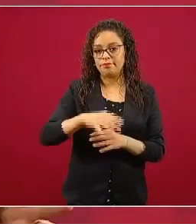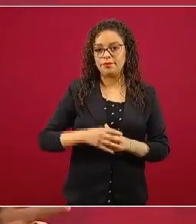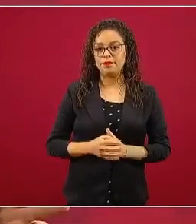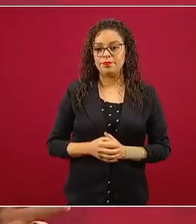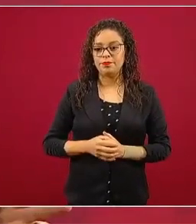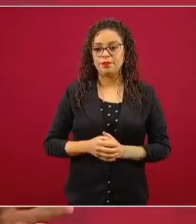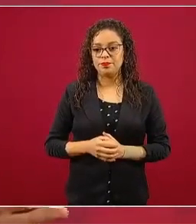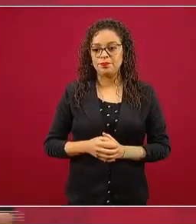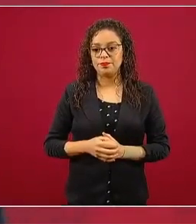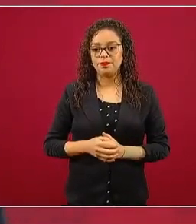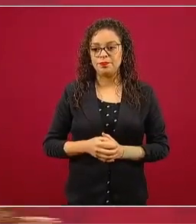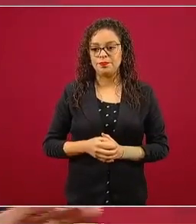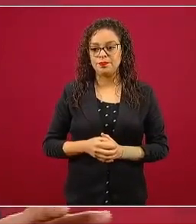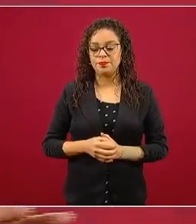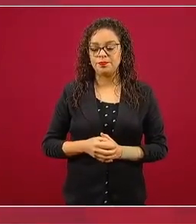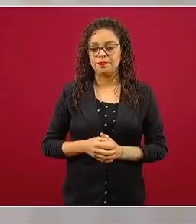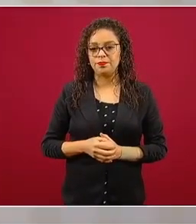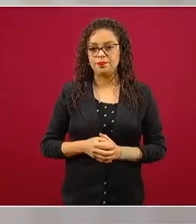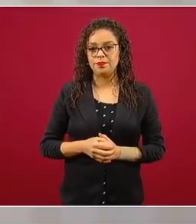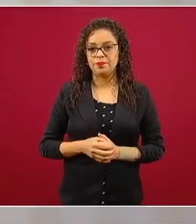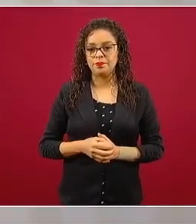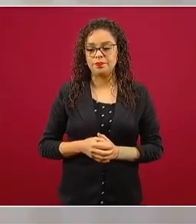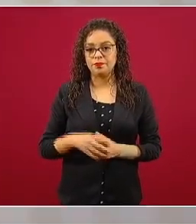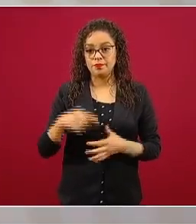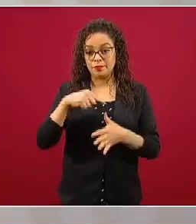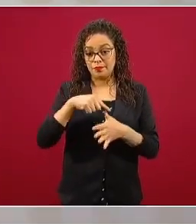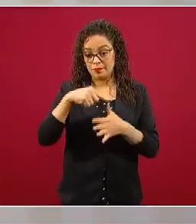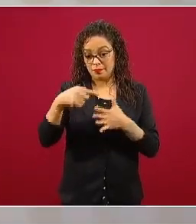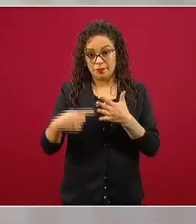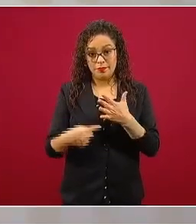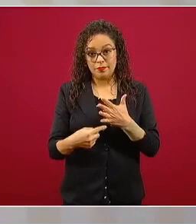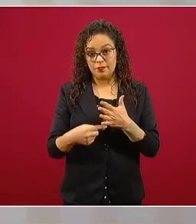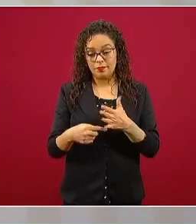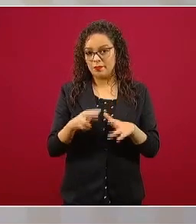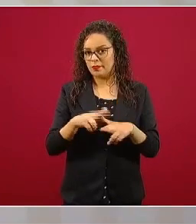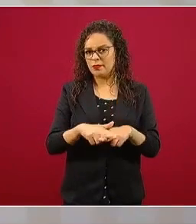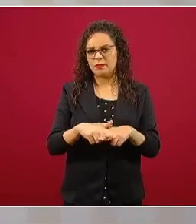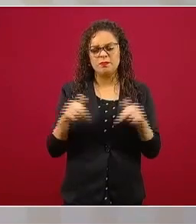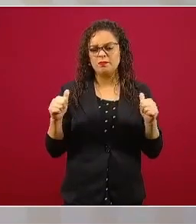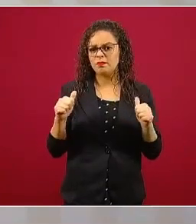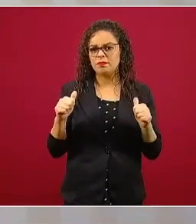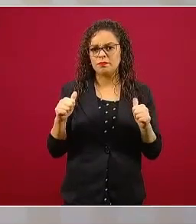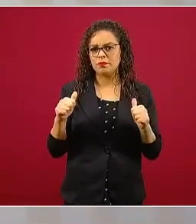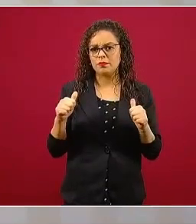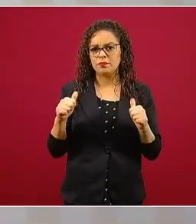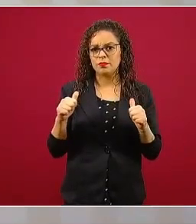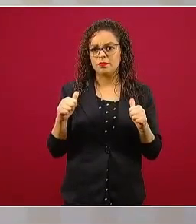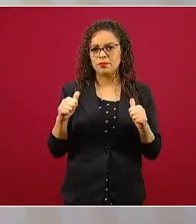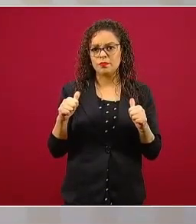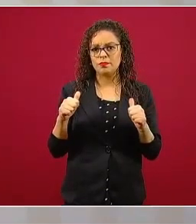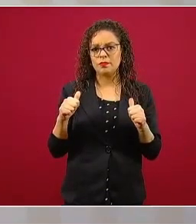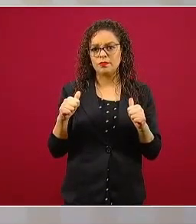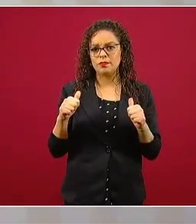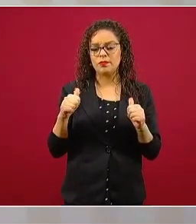Y en ningún caso nos han faltado camas,